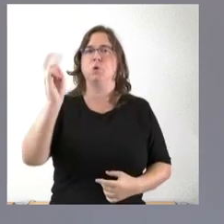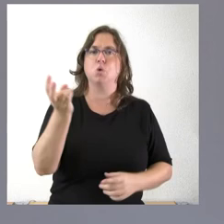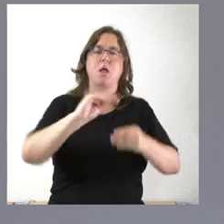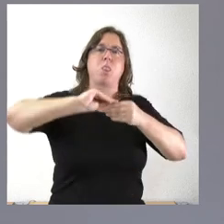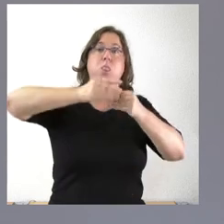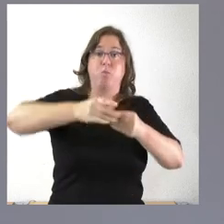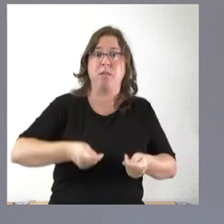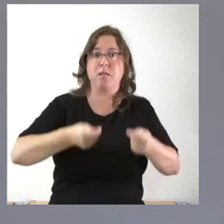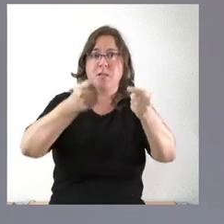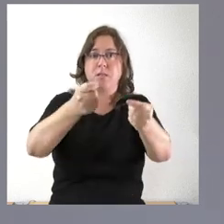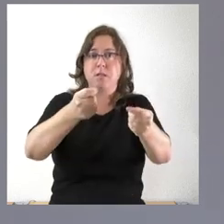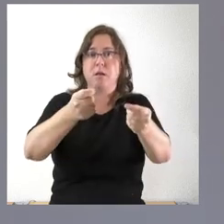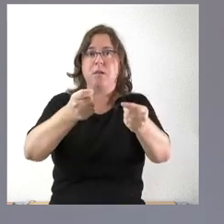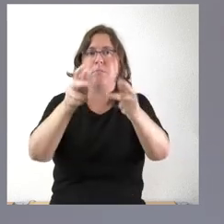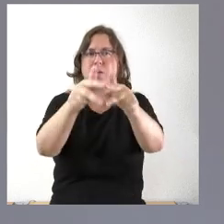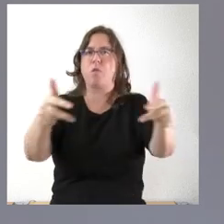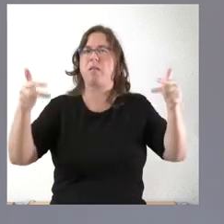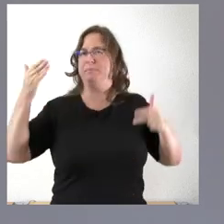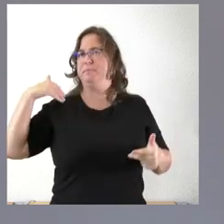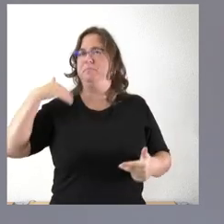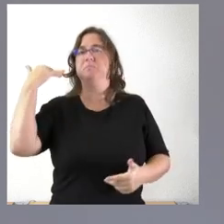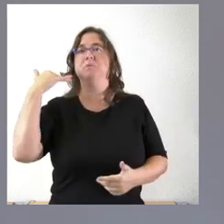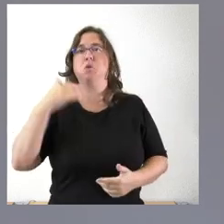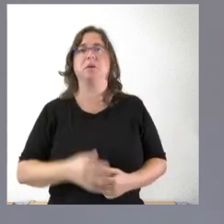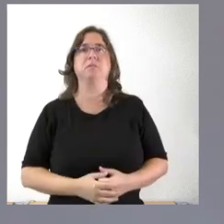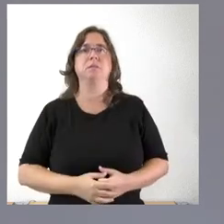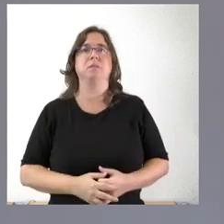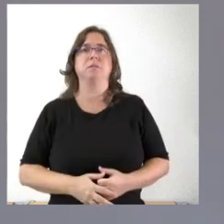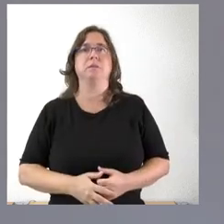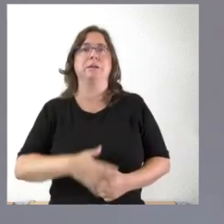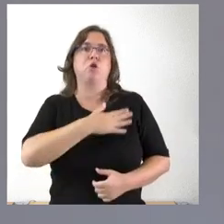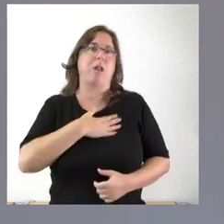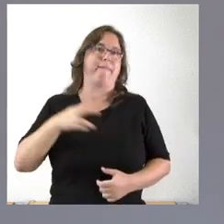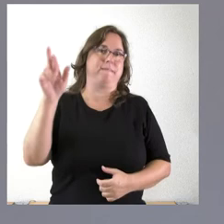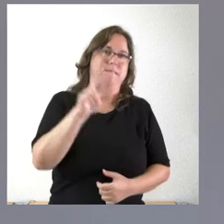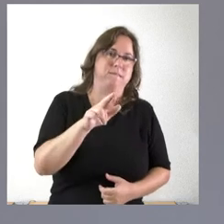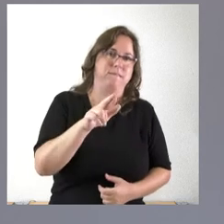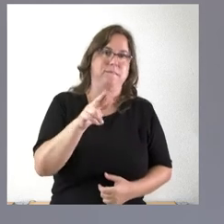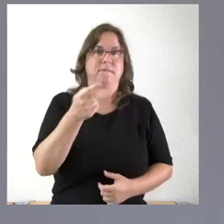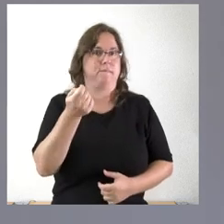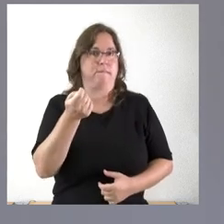les entregó y en la rueda de prensa que yo di en el caso de Soria, que tampoco quisiera repetir aquí en